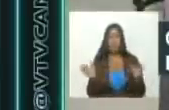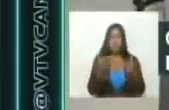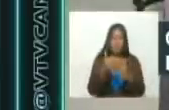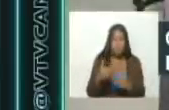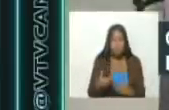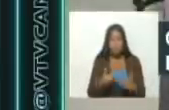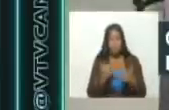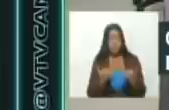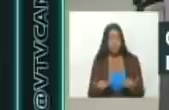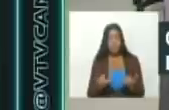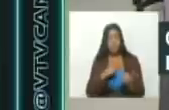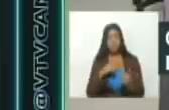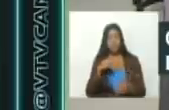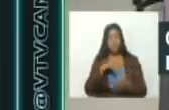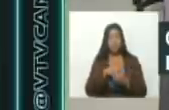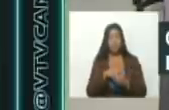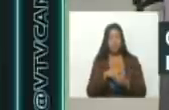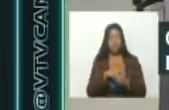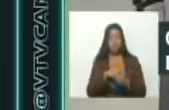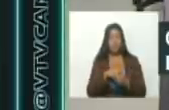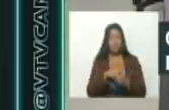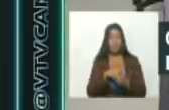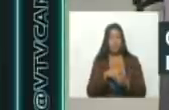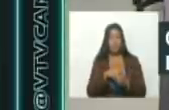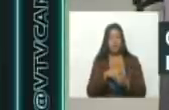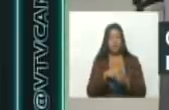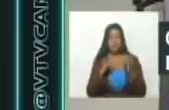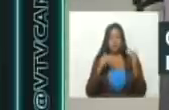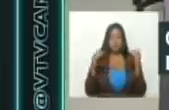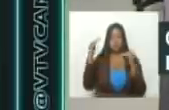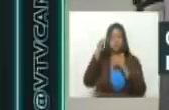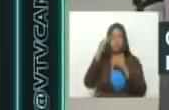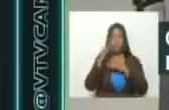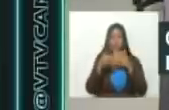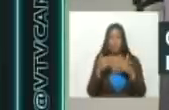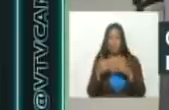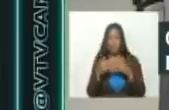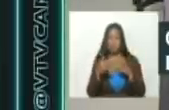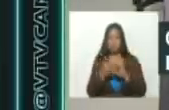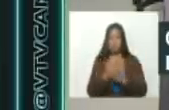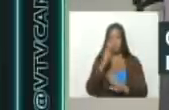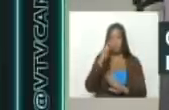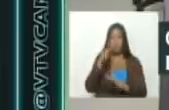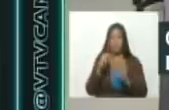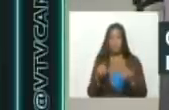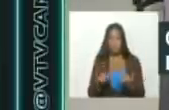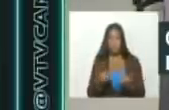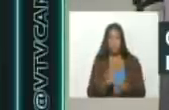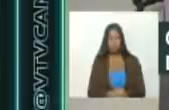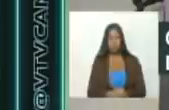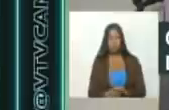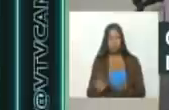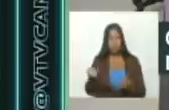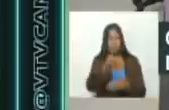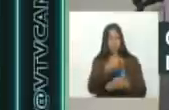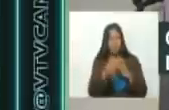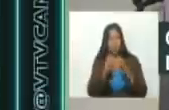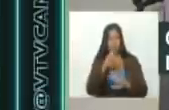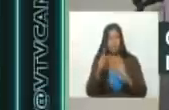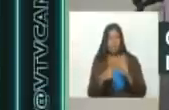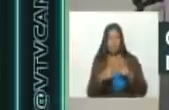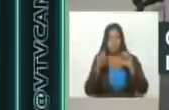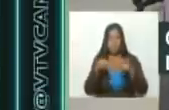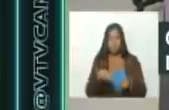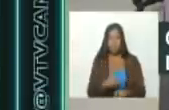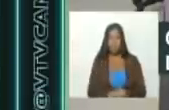recaudación del impuesto sobre la renta, que superó las expectativas y superó, en este caso, la recaudación. Sí,